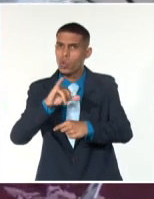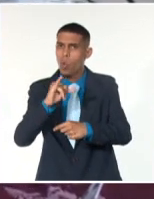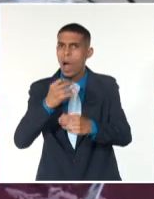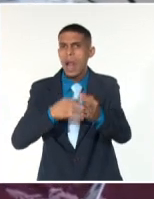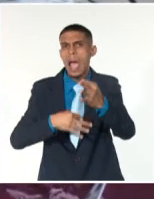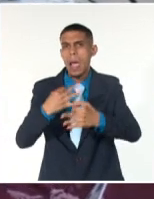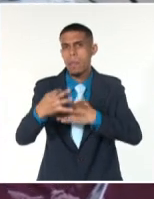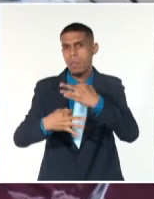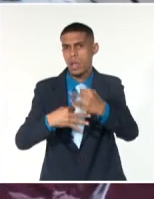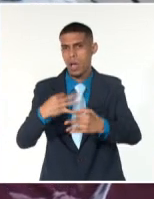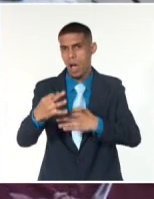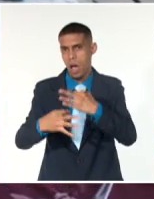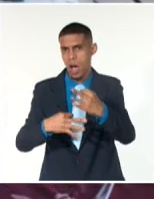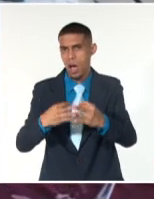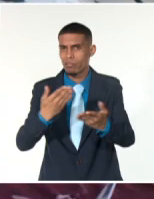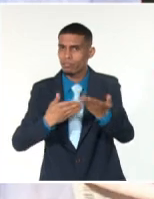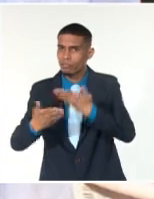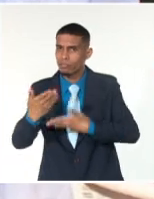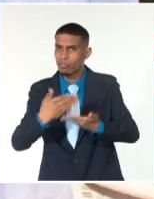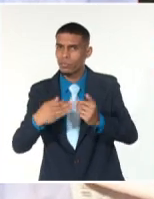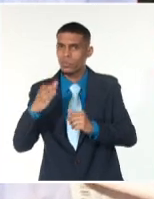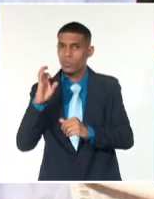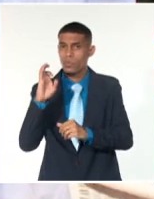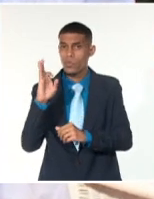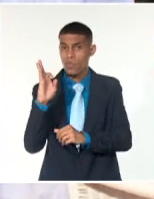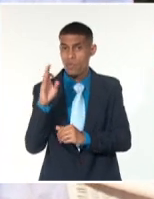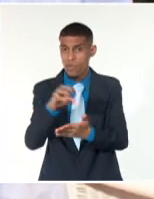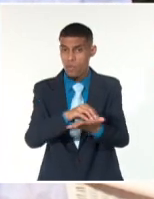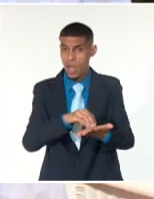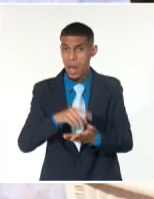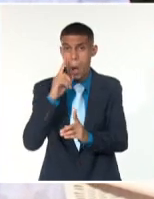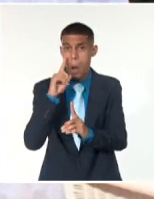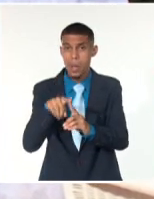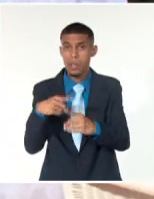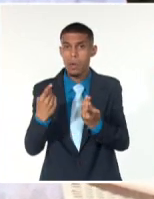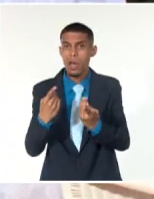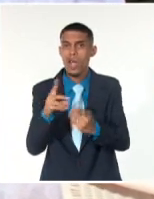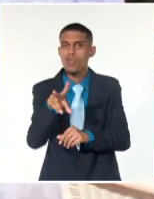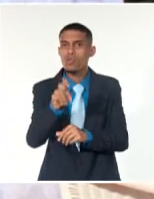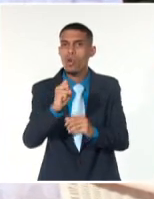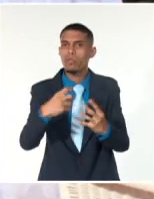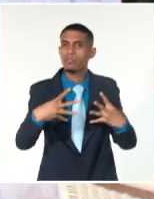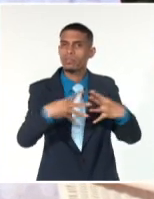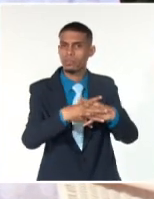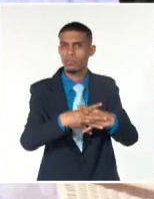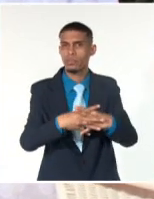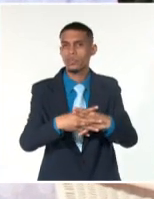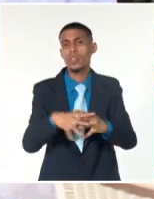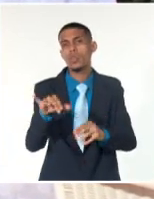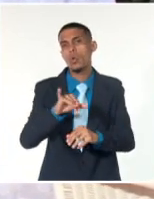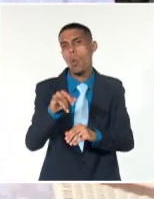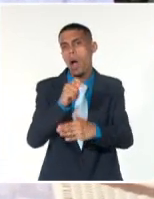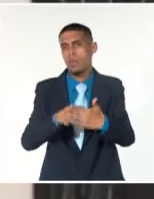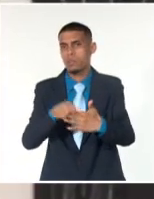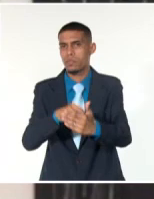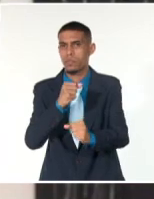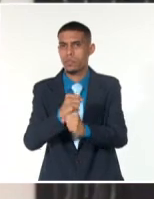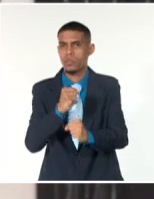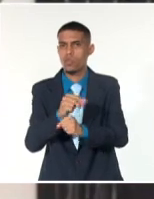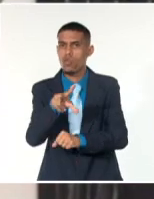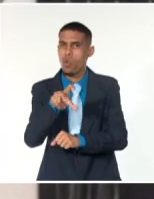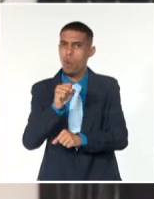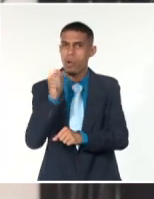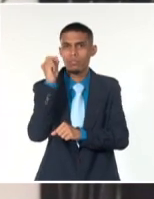organismos la feria tiene como objetivos lograr nuevas alianzas trazar estrategias exponer servicios e intercambiar